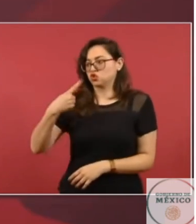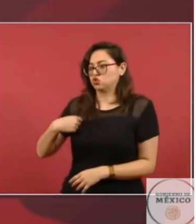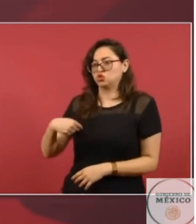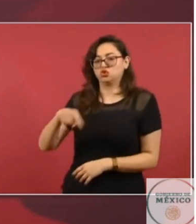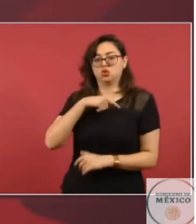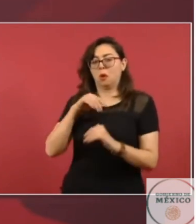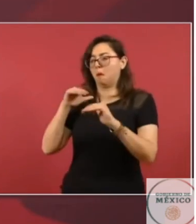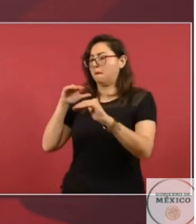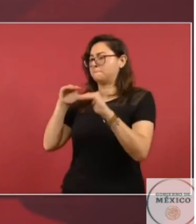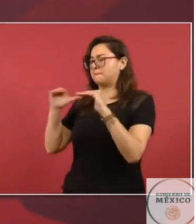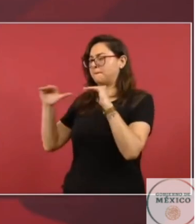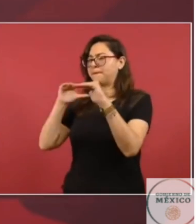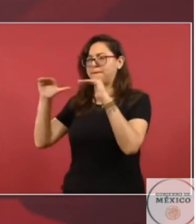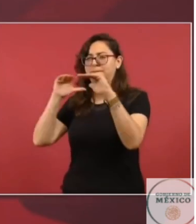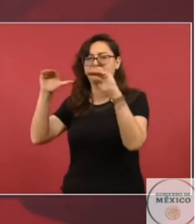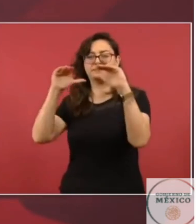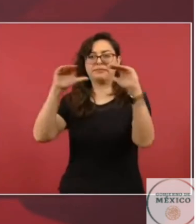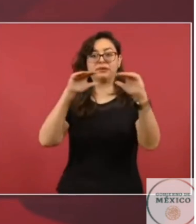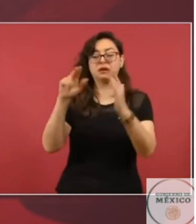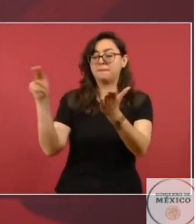presentamos más de 3 millones de firmas.